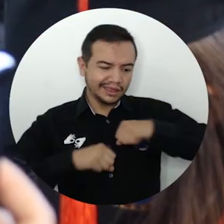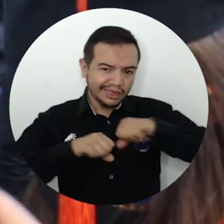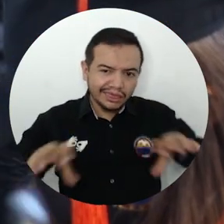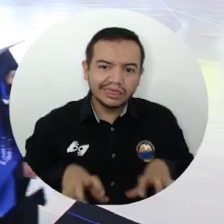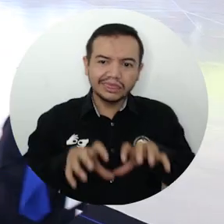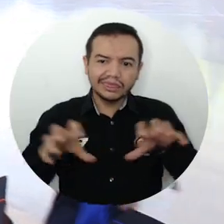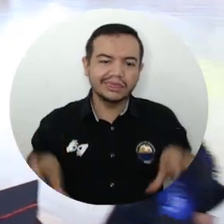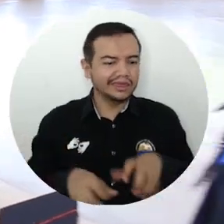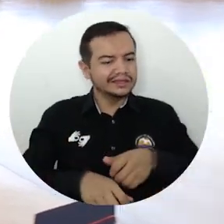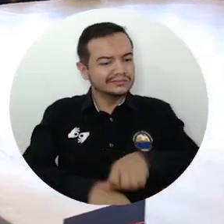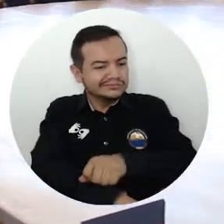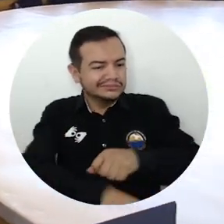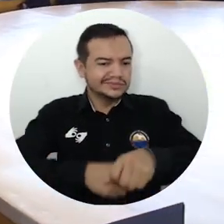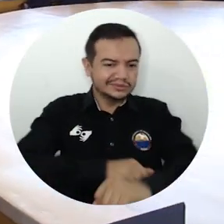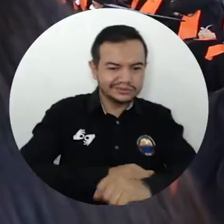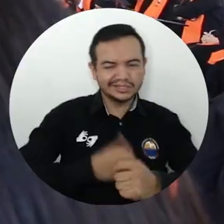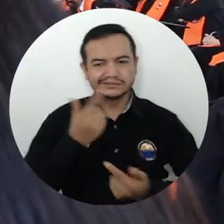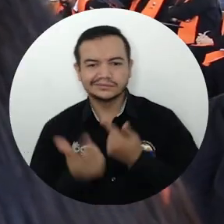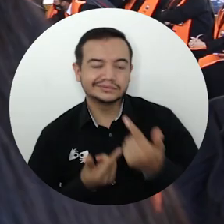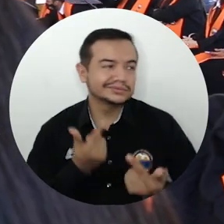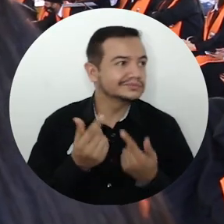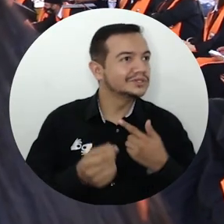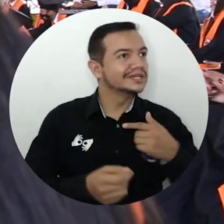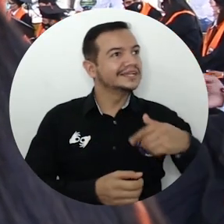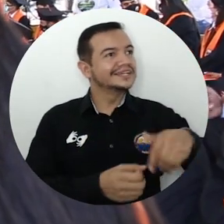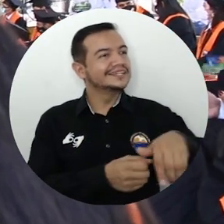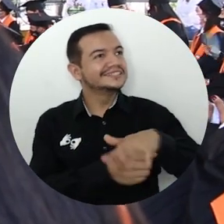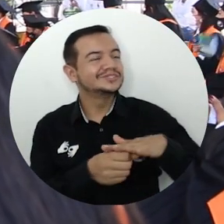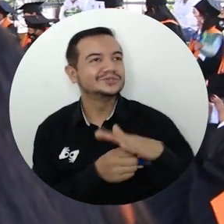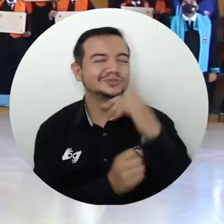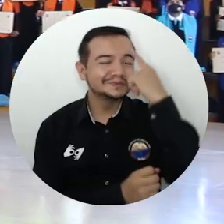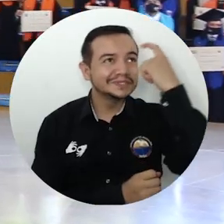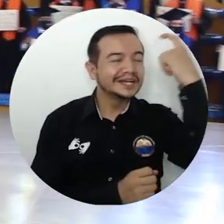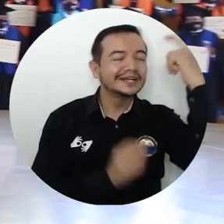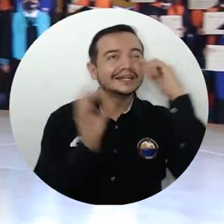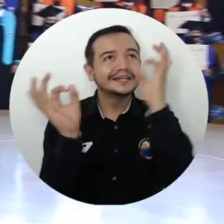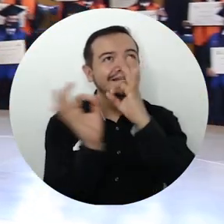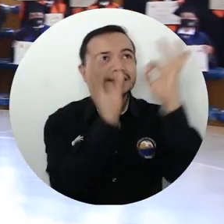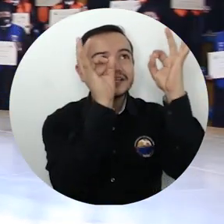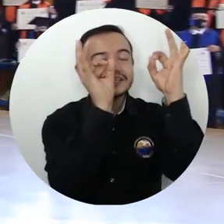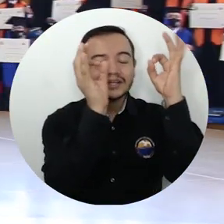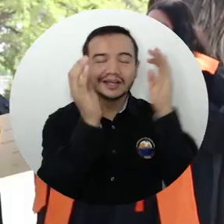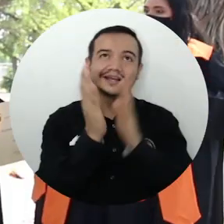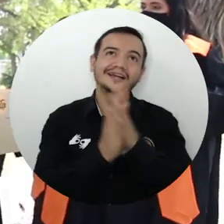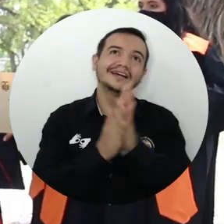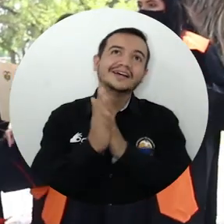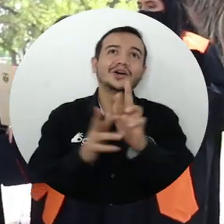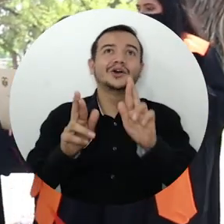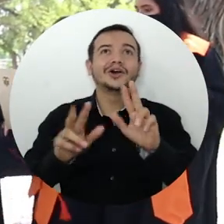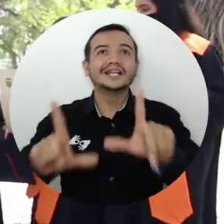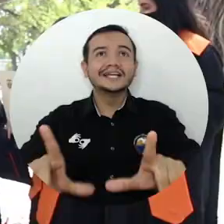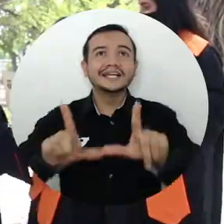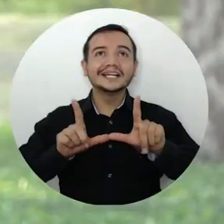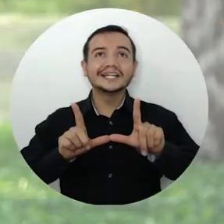muchos esfuerzos, muchos momentos. Entonces, ese último momento que uno espera que es la graduación es algo significativo.